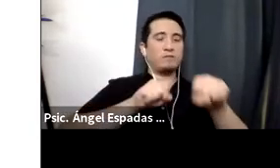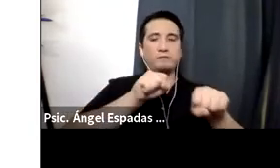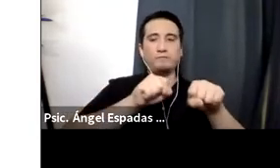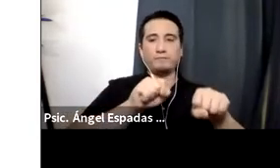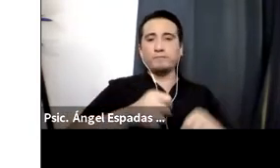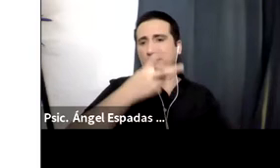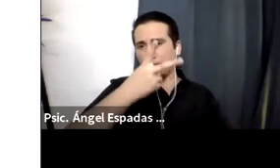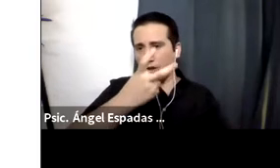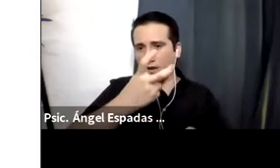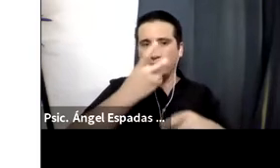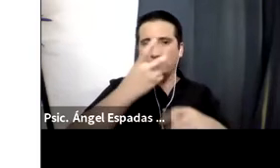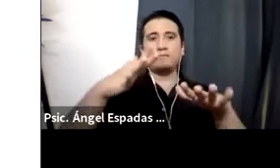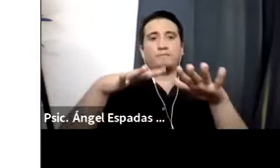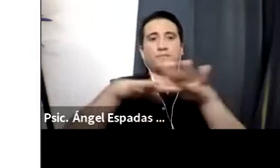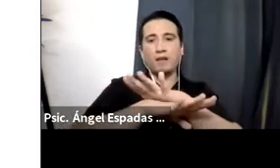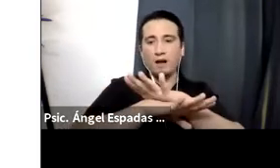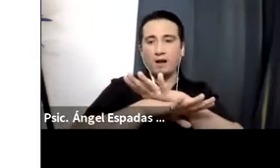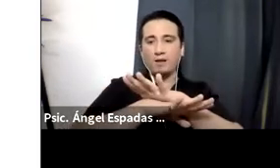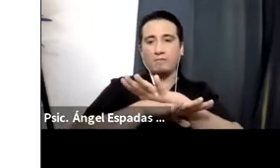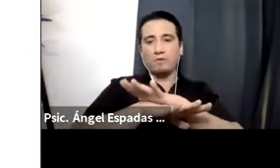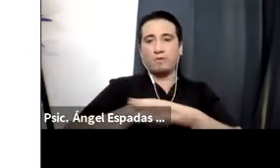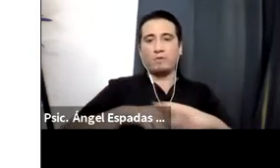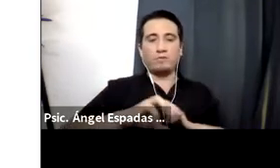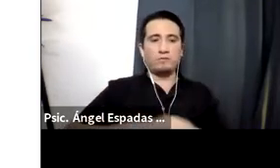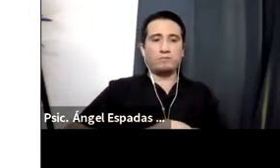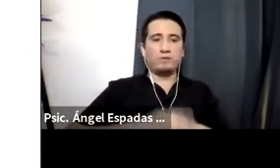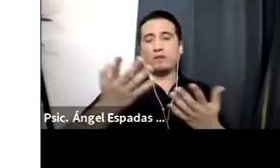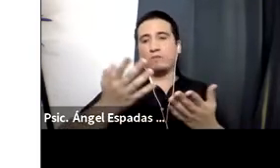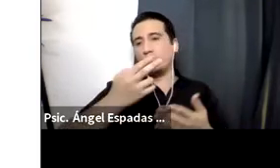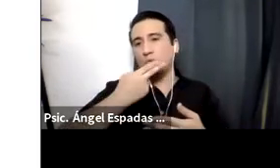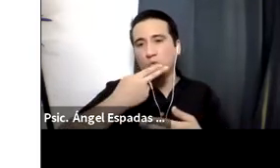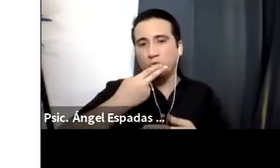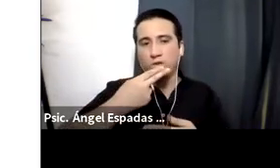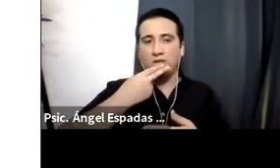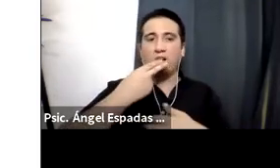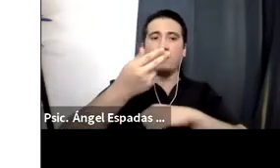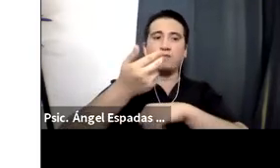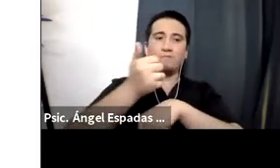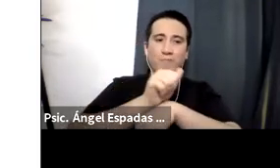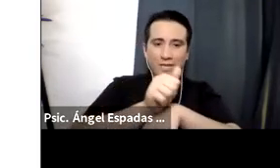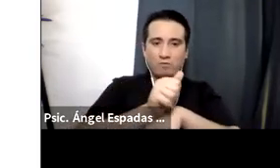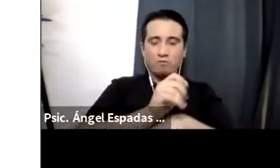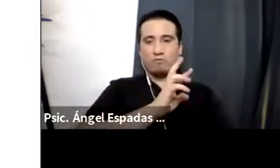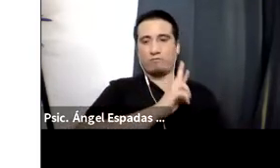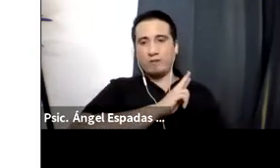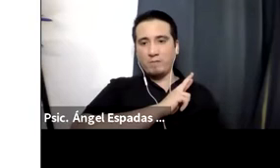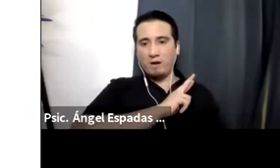este cambio, ¿no? En lugar de utilizar el vehículo privado, ¿no? En